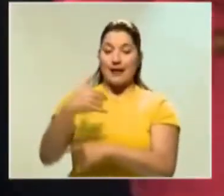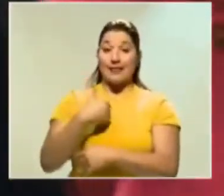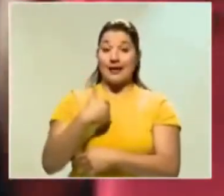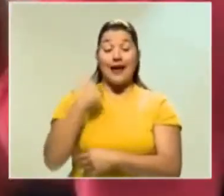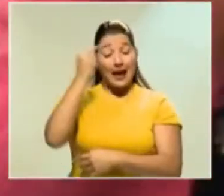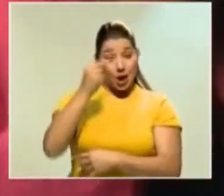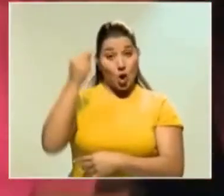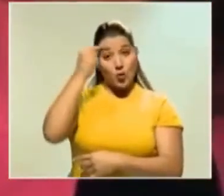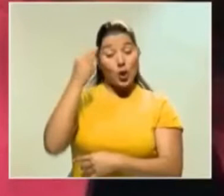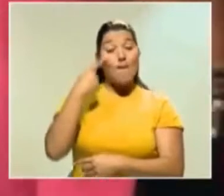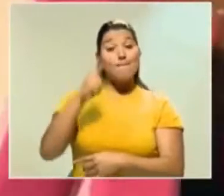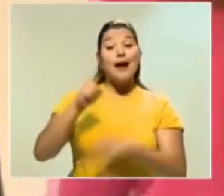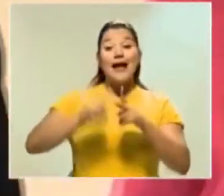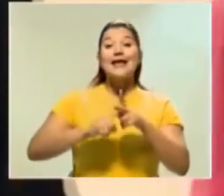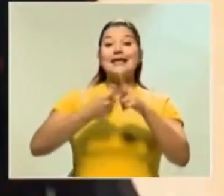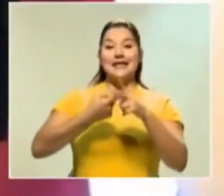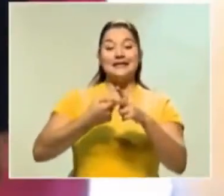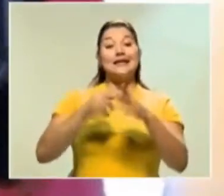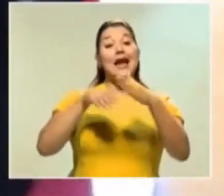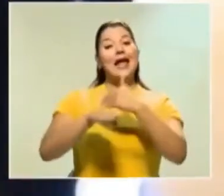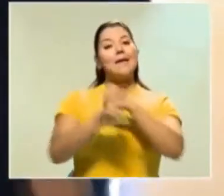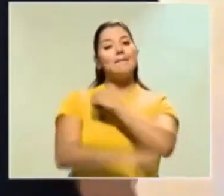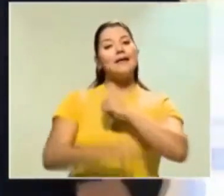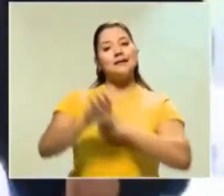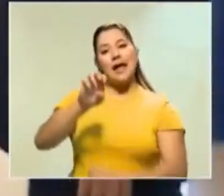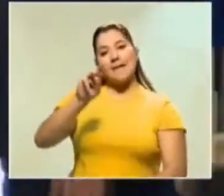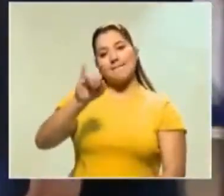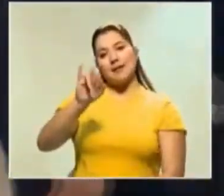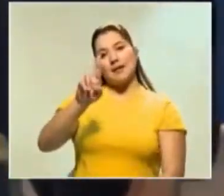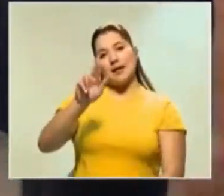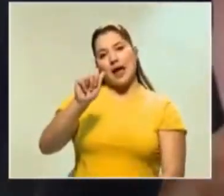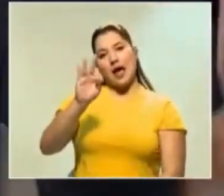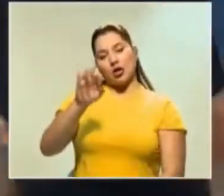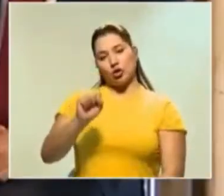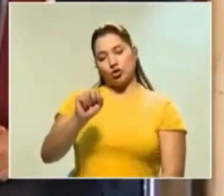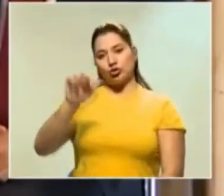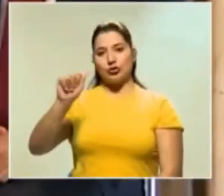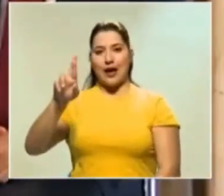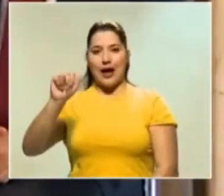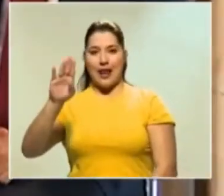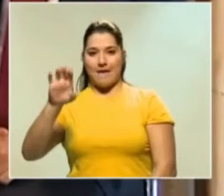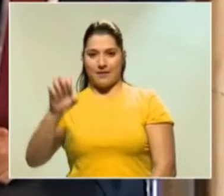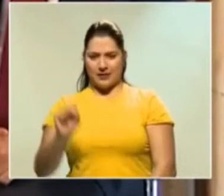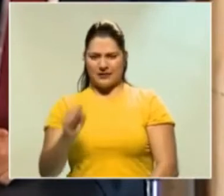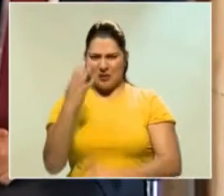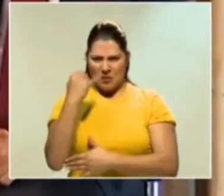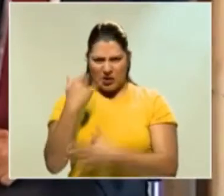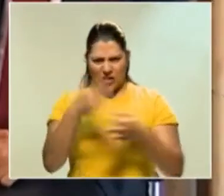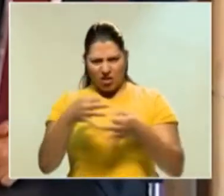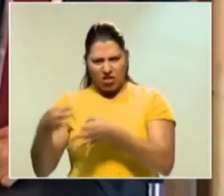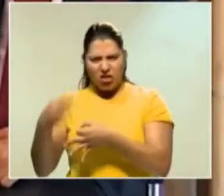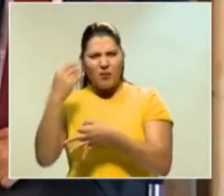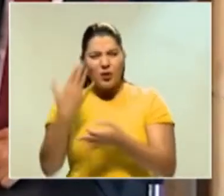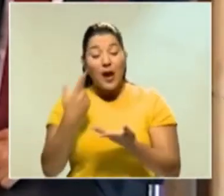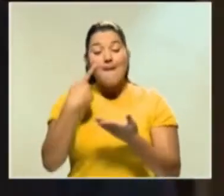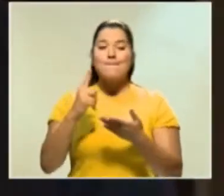tenía programado para iniciar la gira por los Emiratos Árabes. La suspensión de la gira se presenta por la tensión que vive en este momento el